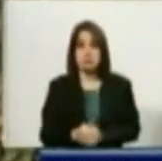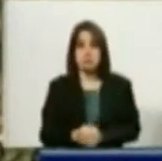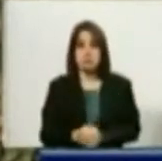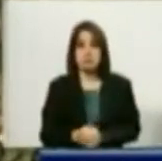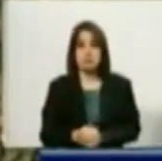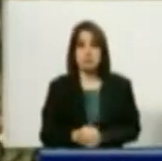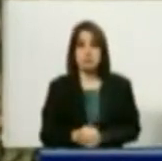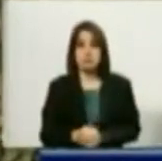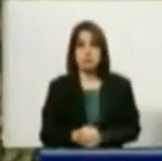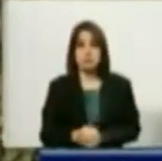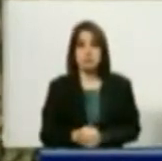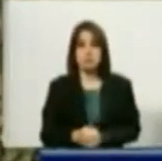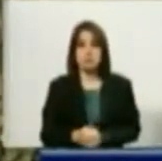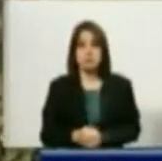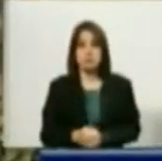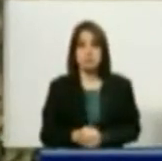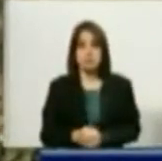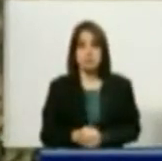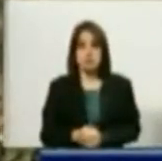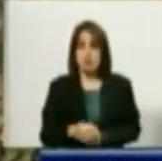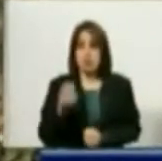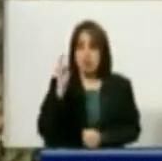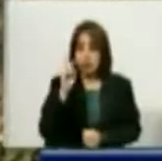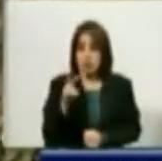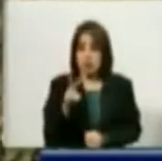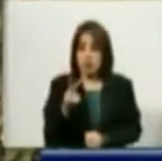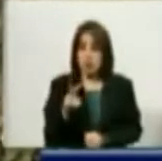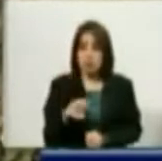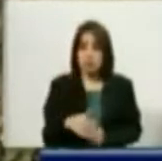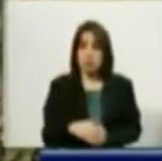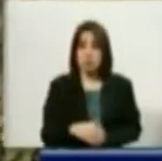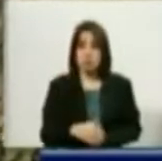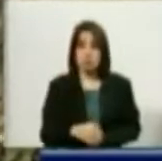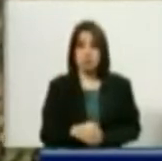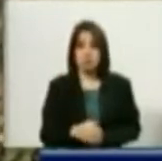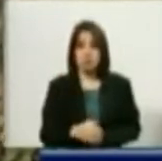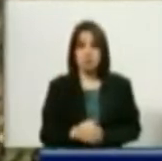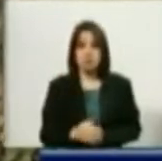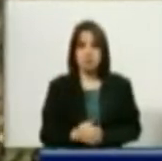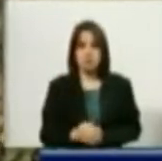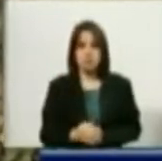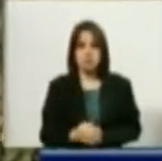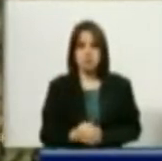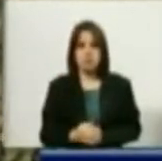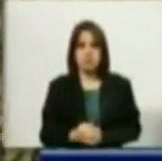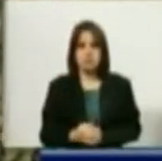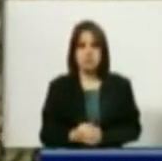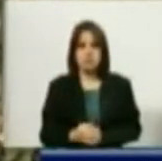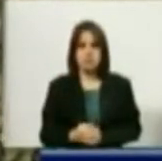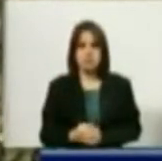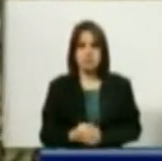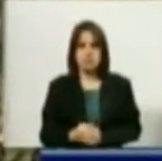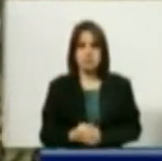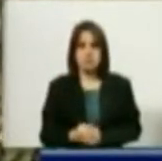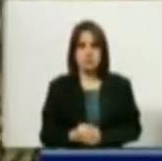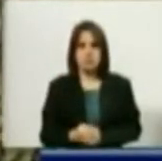no con mira hay un yo no sé si lo puse aquí